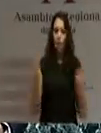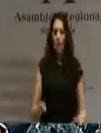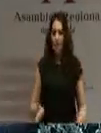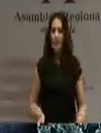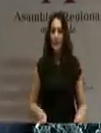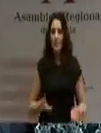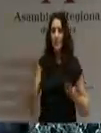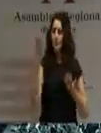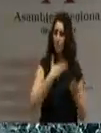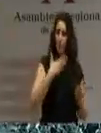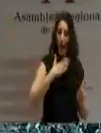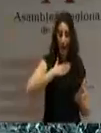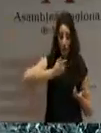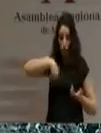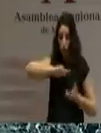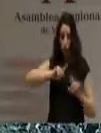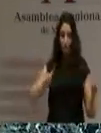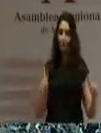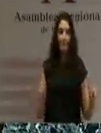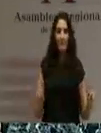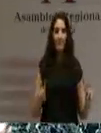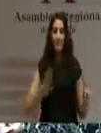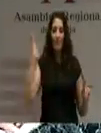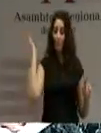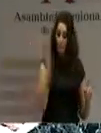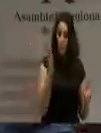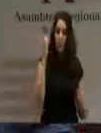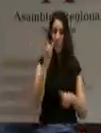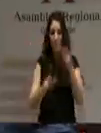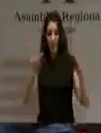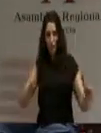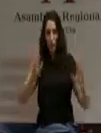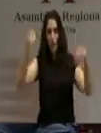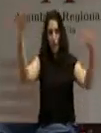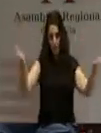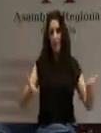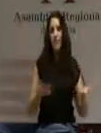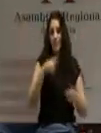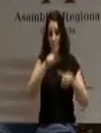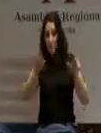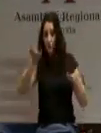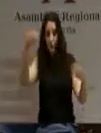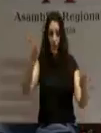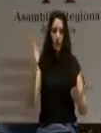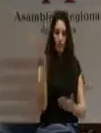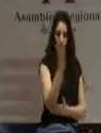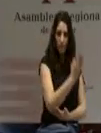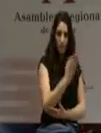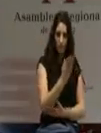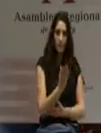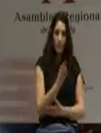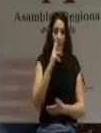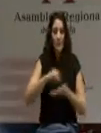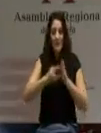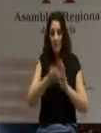nos ha hecho a nosotros, tanto daño les ha hecho a la gente que está ahí fuera. Porque este sistema de